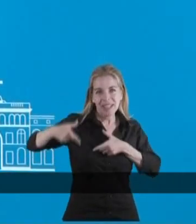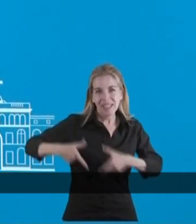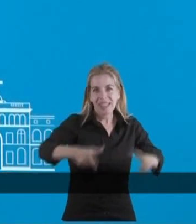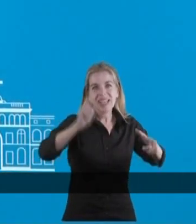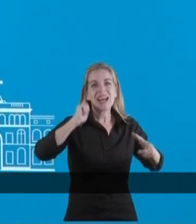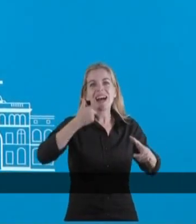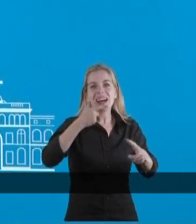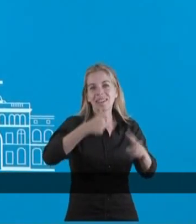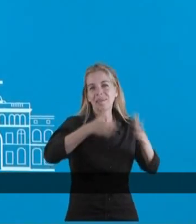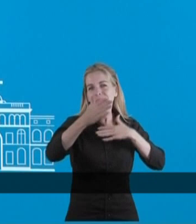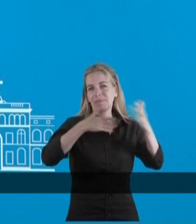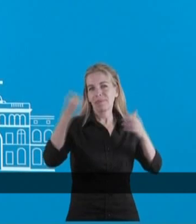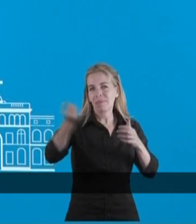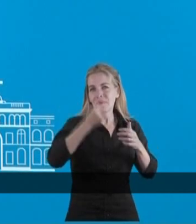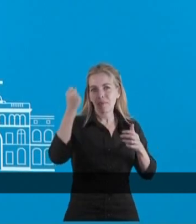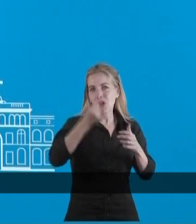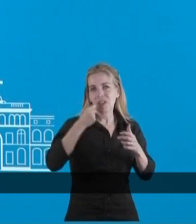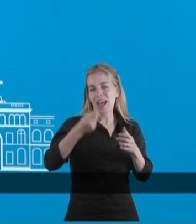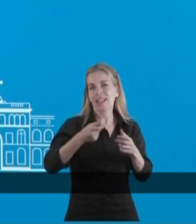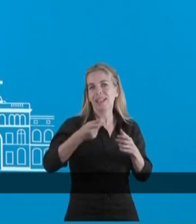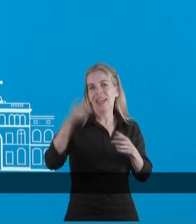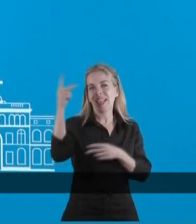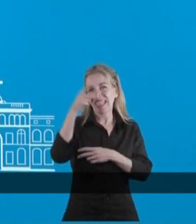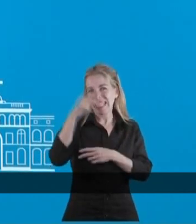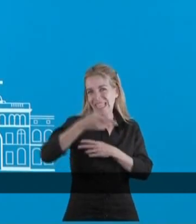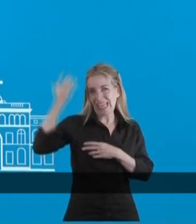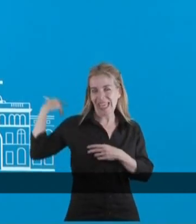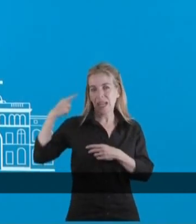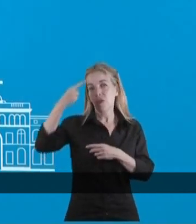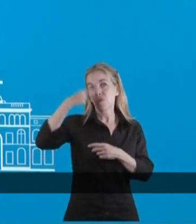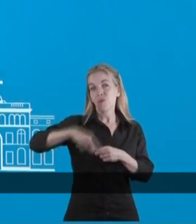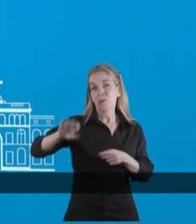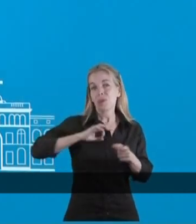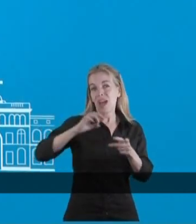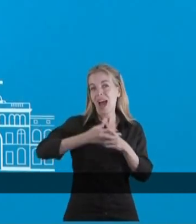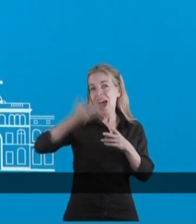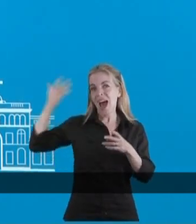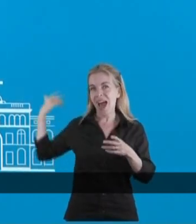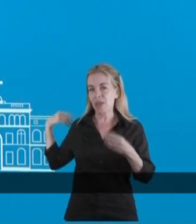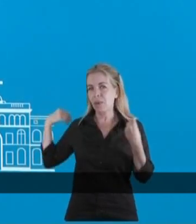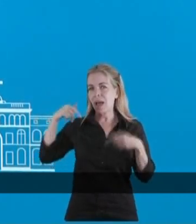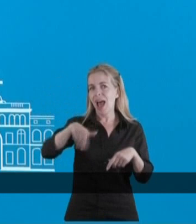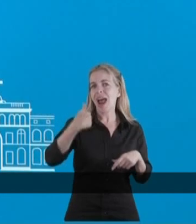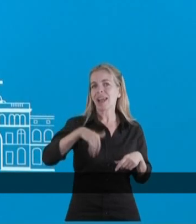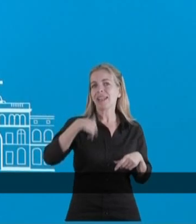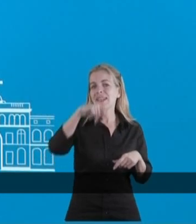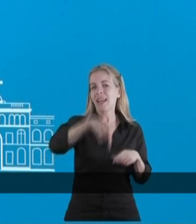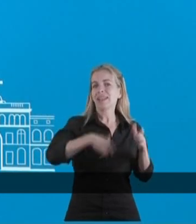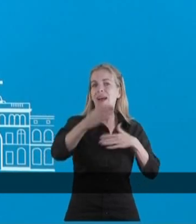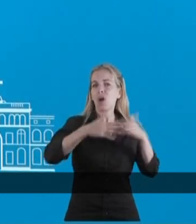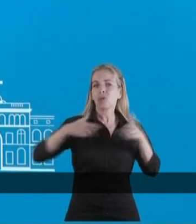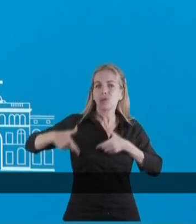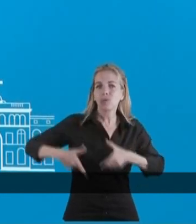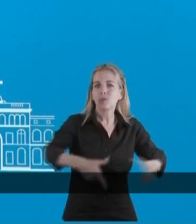obra más importante que se va a realizar en los últimos años, en las últimas décadas en la Argentina, porque es la que va a permitir que